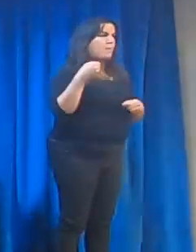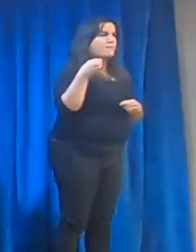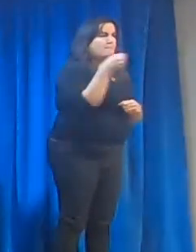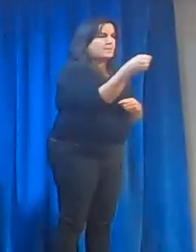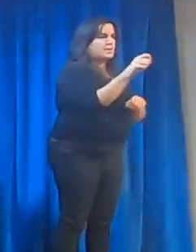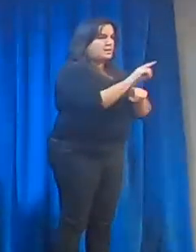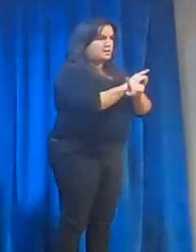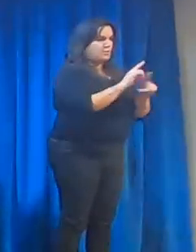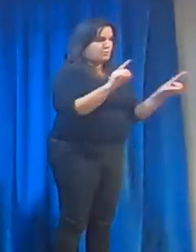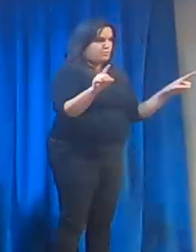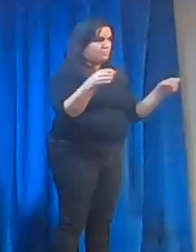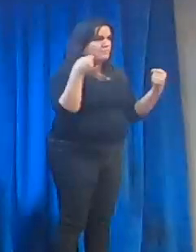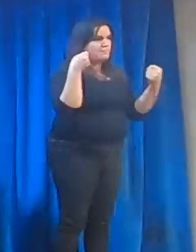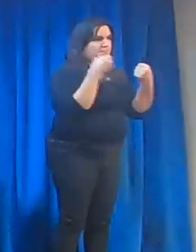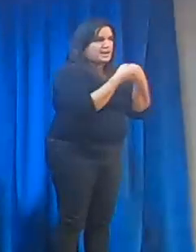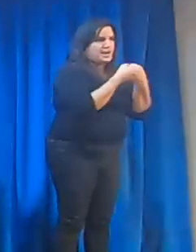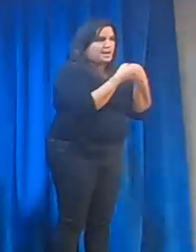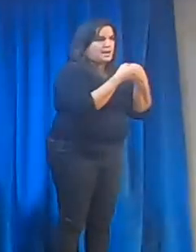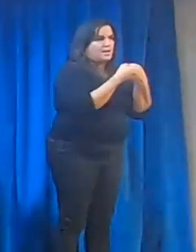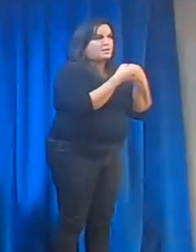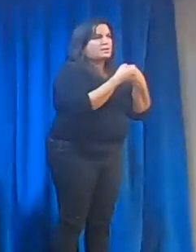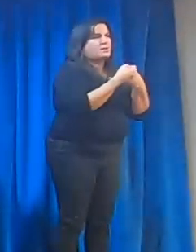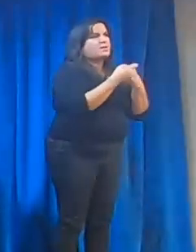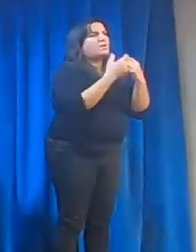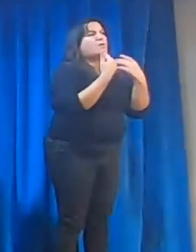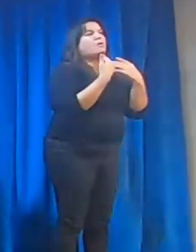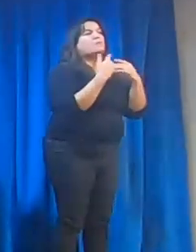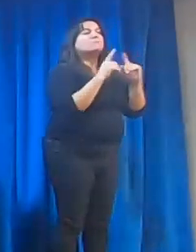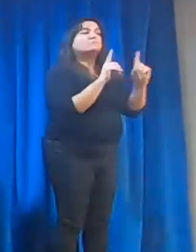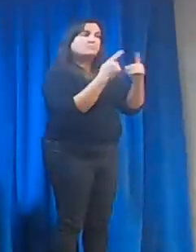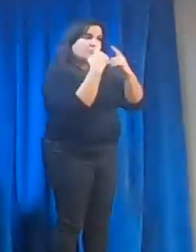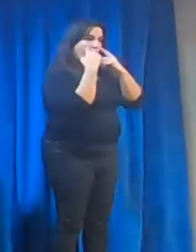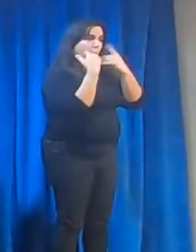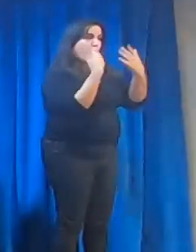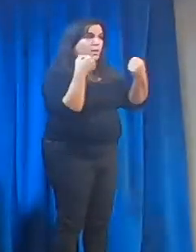no. Pegar se puede, pero se puede pegar jugando.